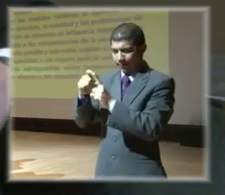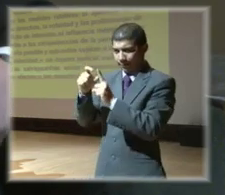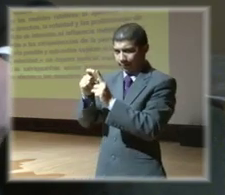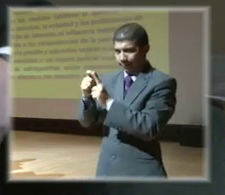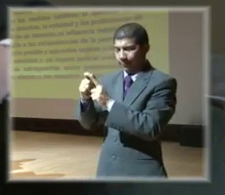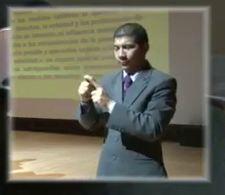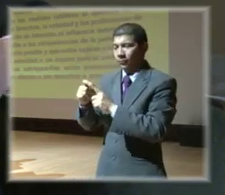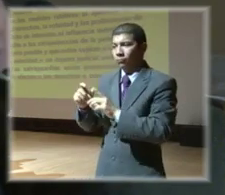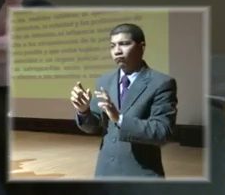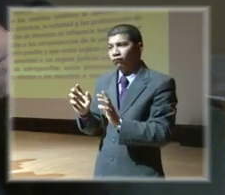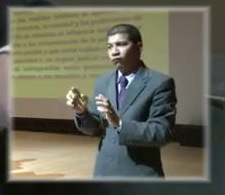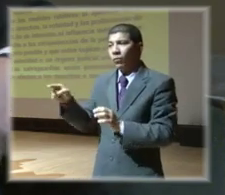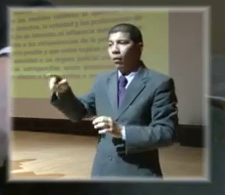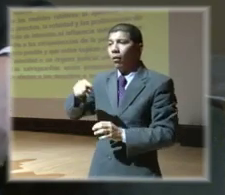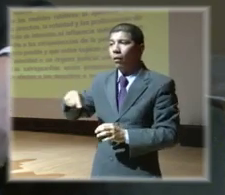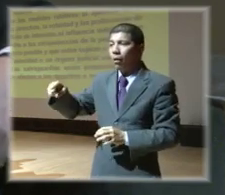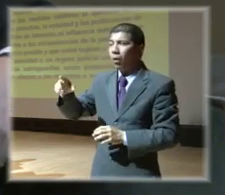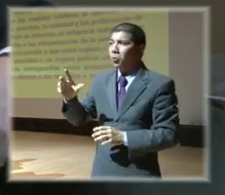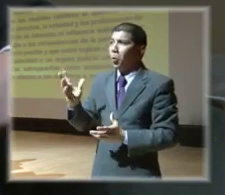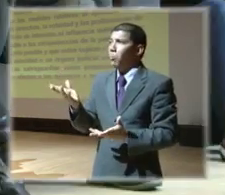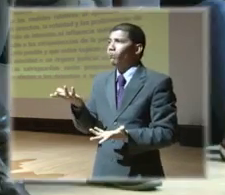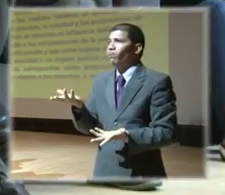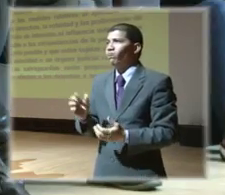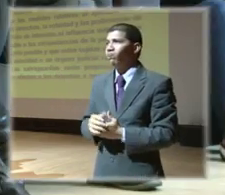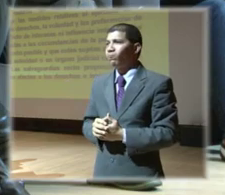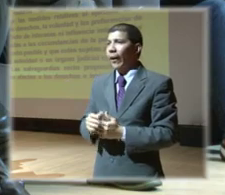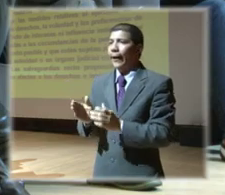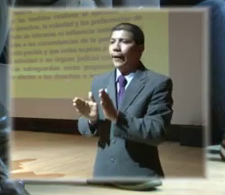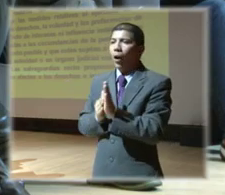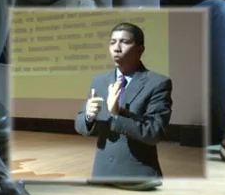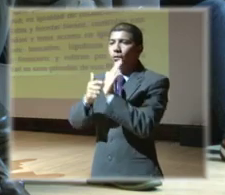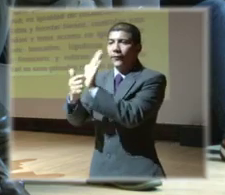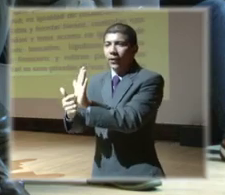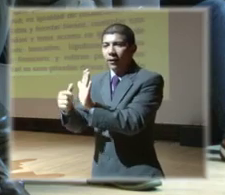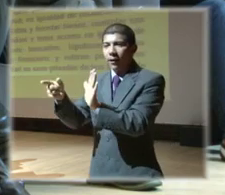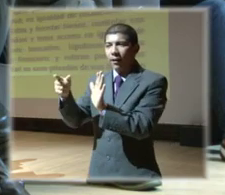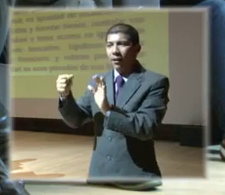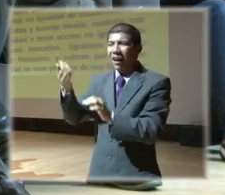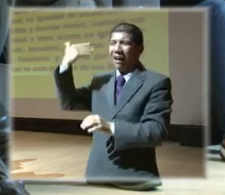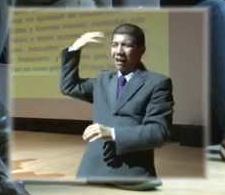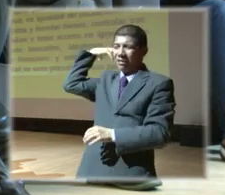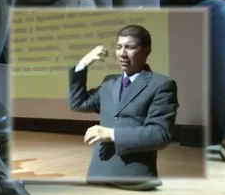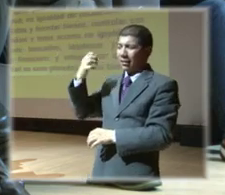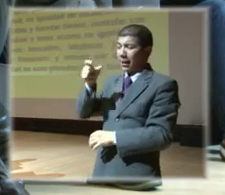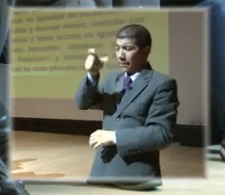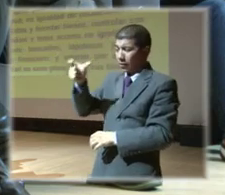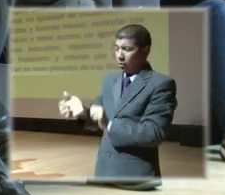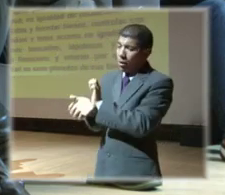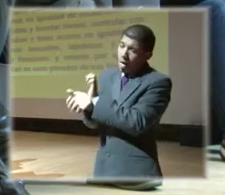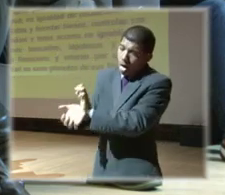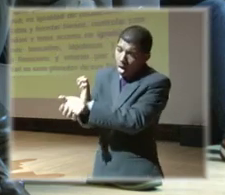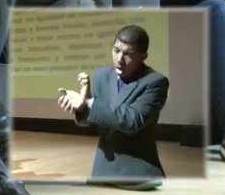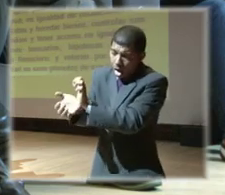entendía que Aristóteles incluso justificaba la esclavitud y decía que eran personas que no